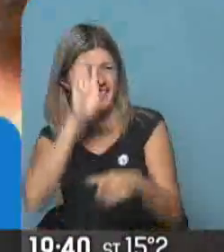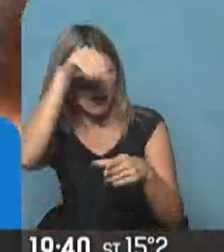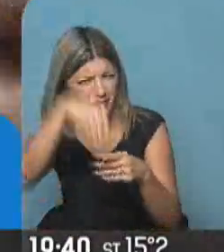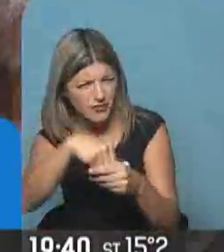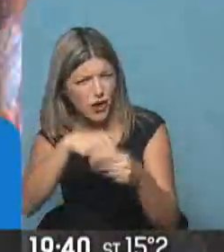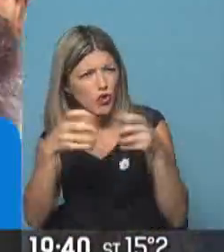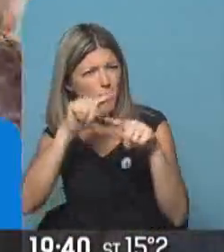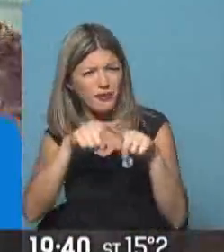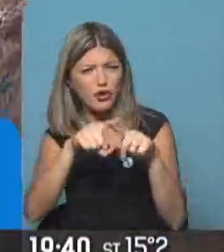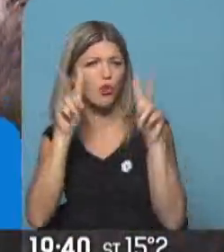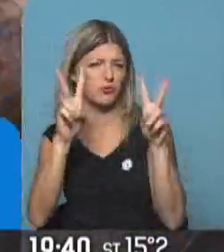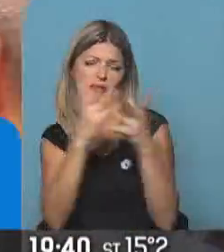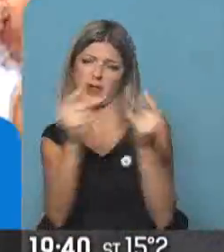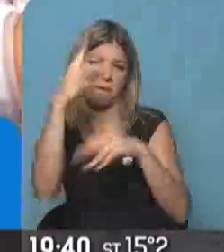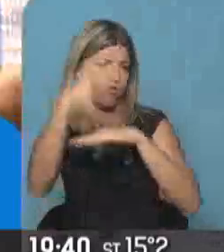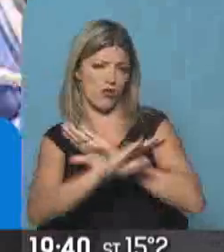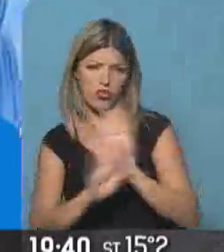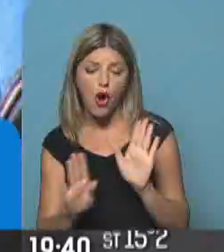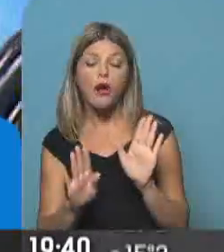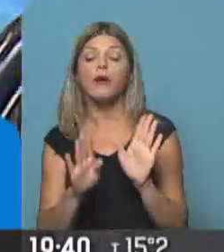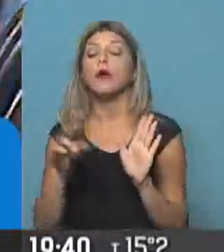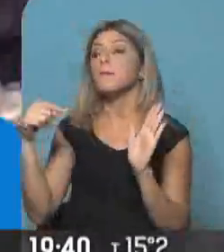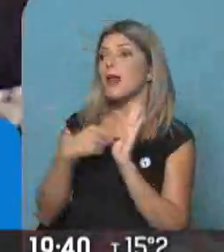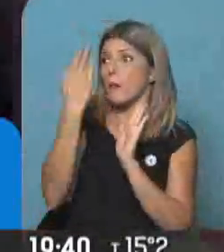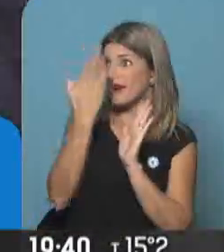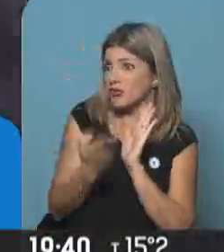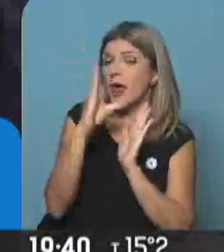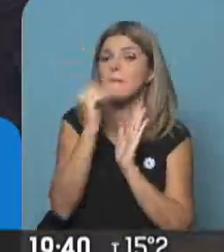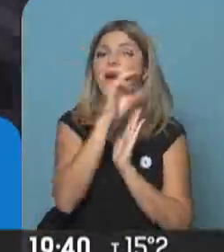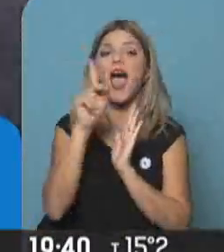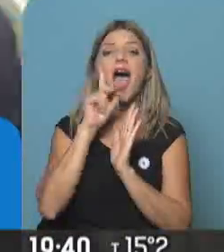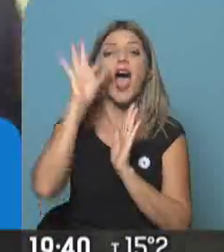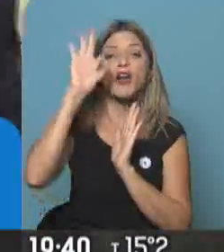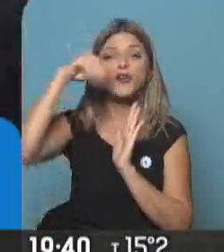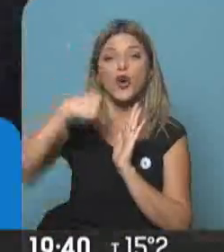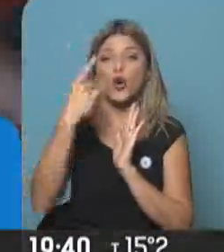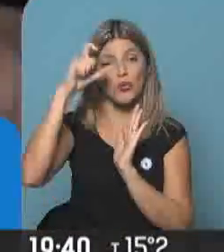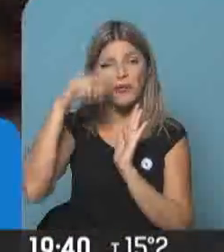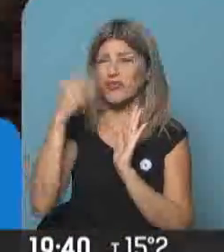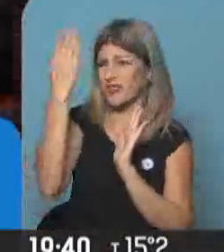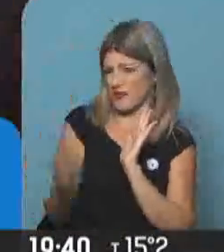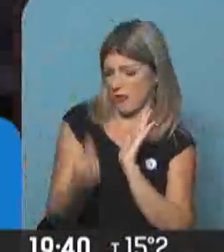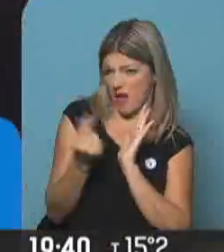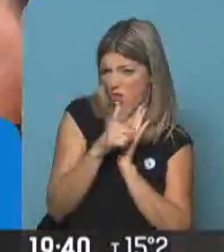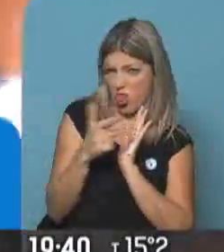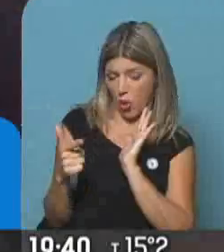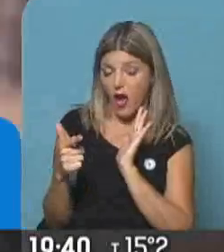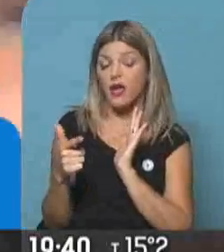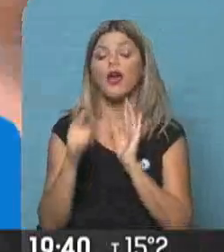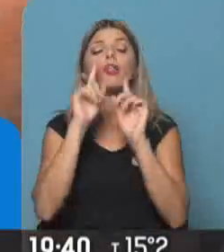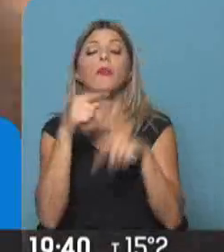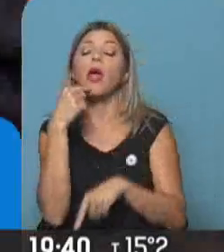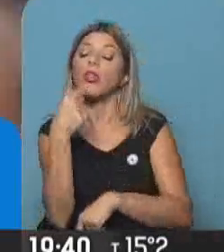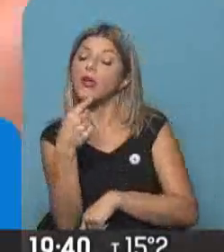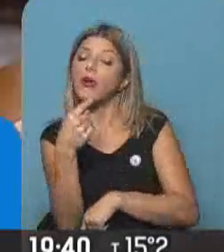en manos de Luis Barrionuevo, este dijo que el fiscal es un cero a la izquierda. Y Carlos Campolongo señaló que la